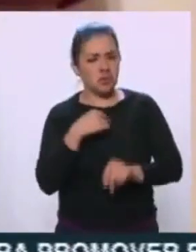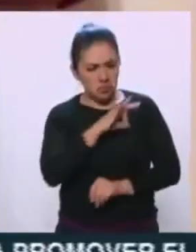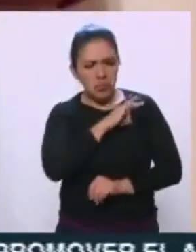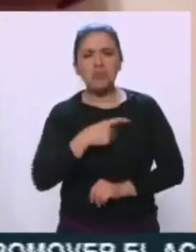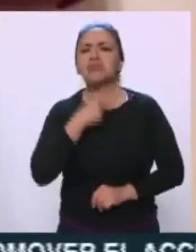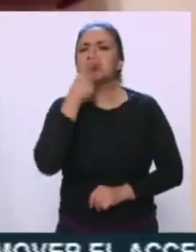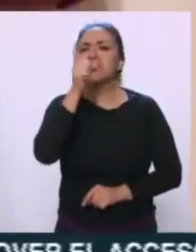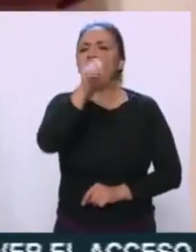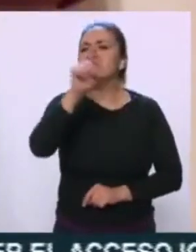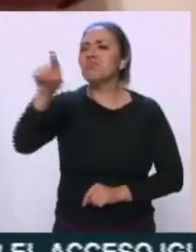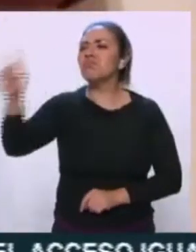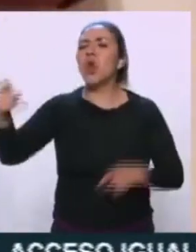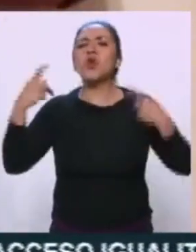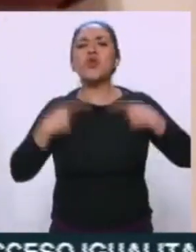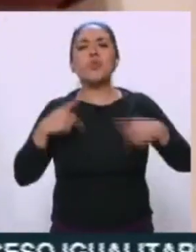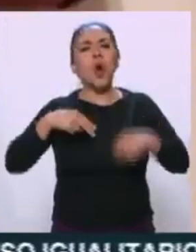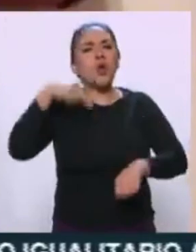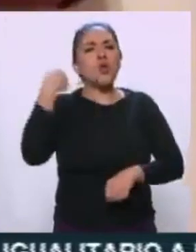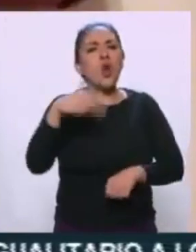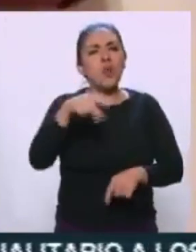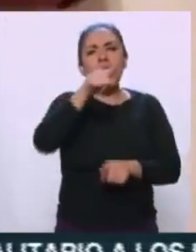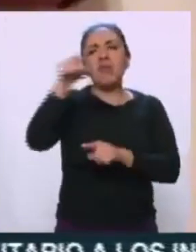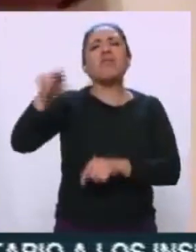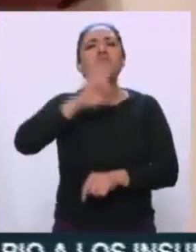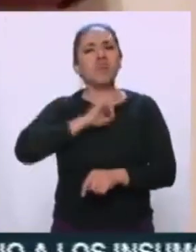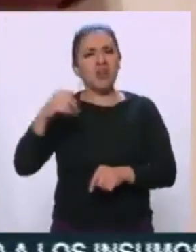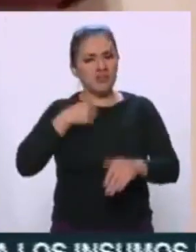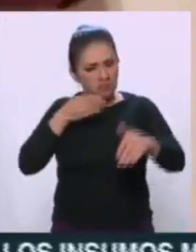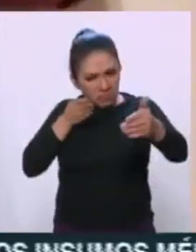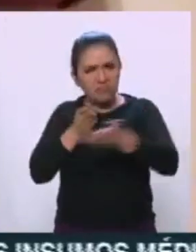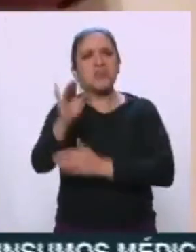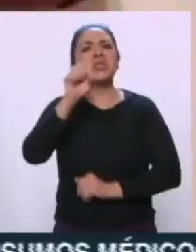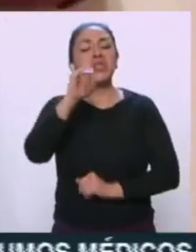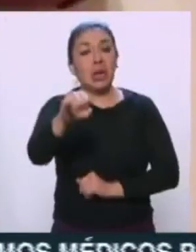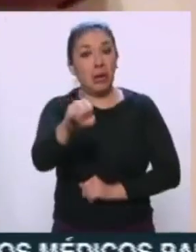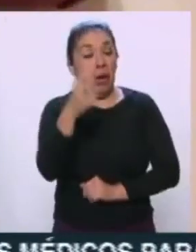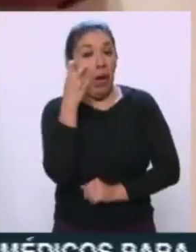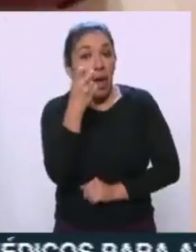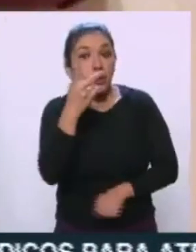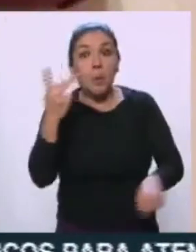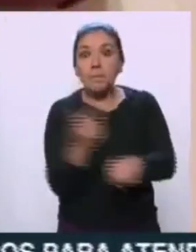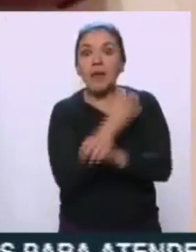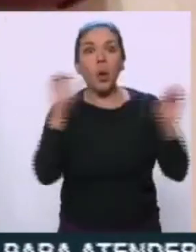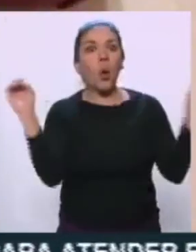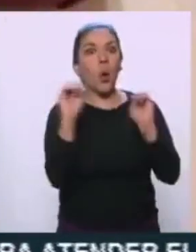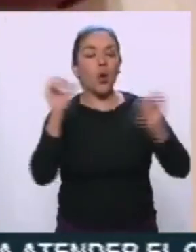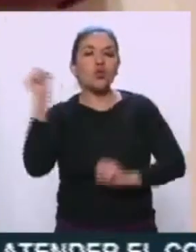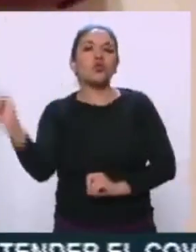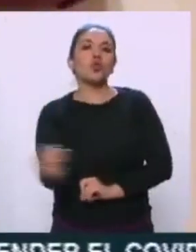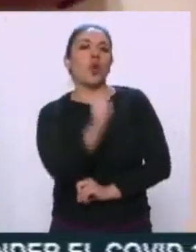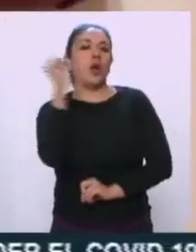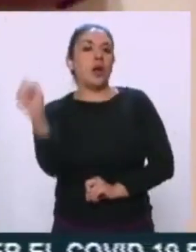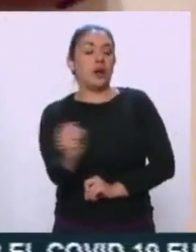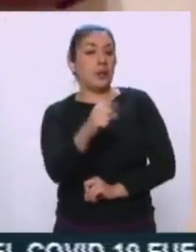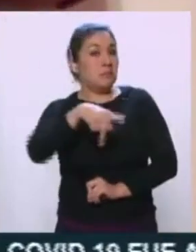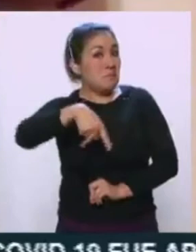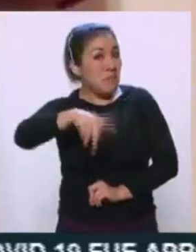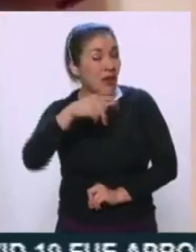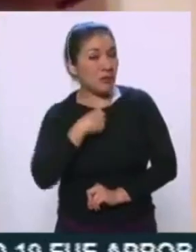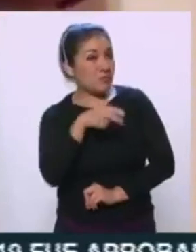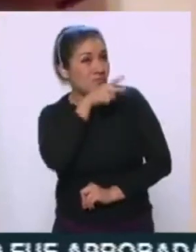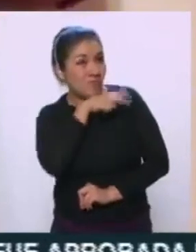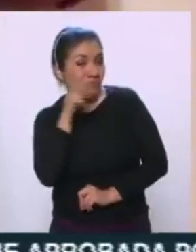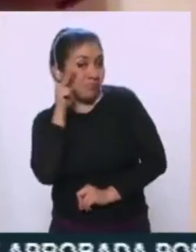los narcotraficantes como terroristas y entonces intervenir. Esto afortunadamente no sucedió, pero a mí lo